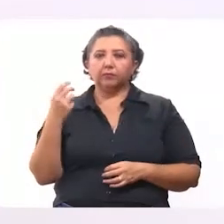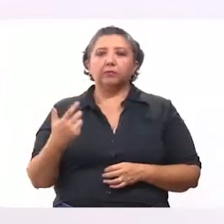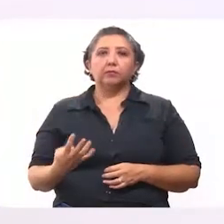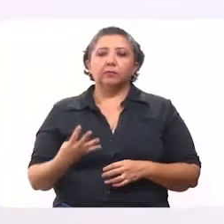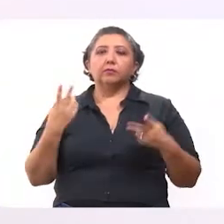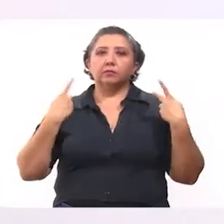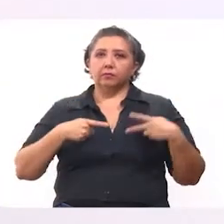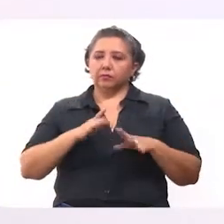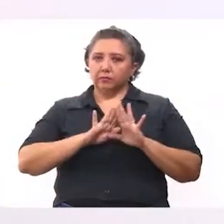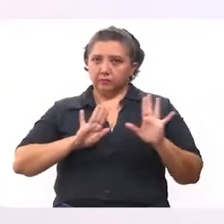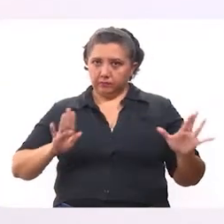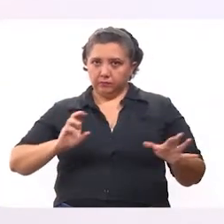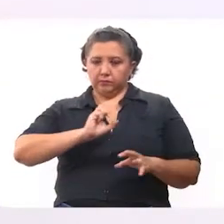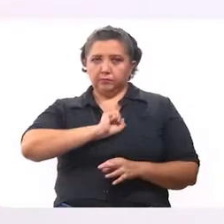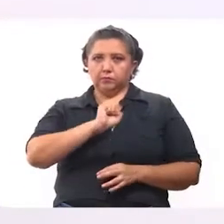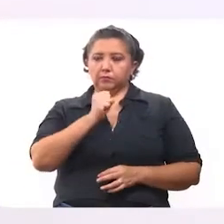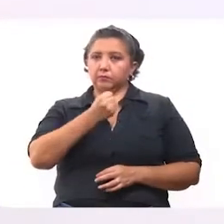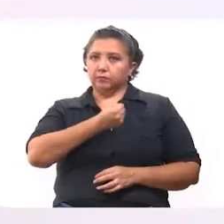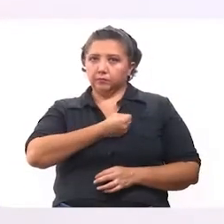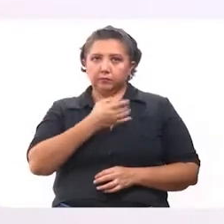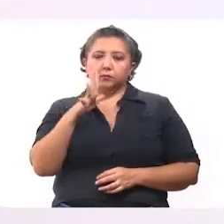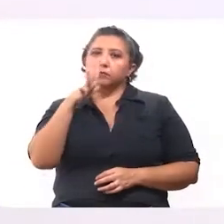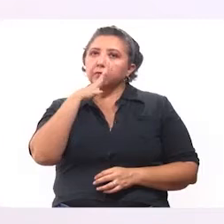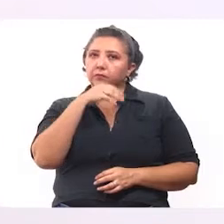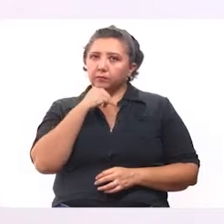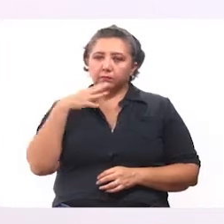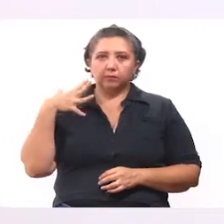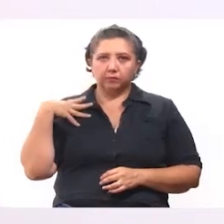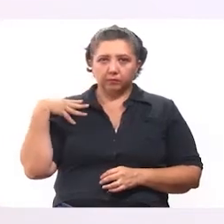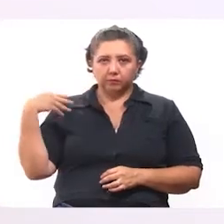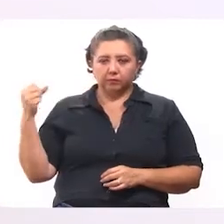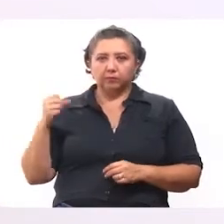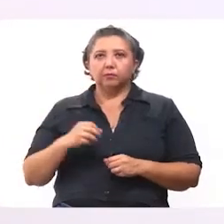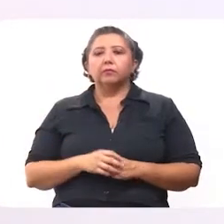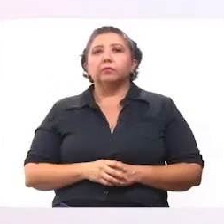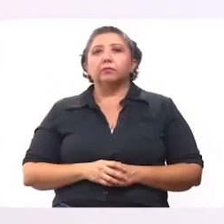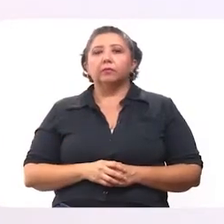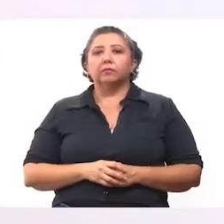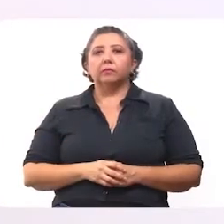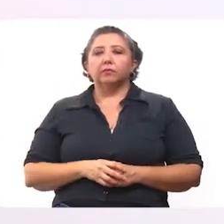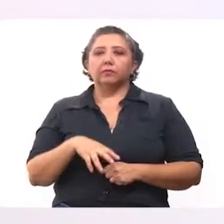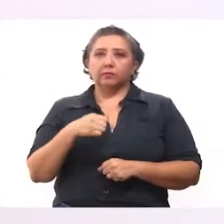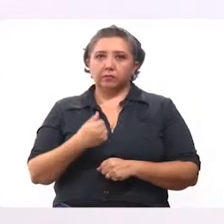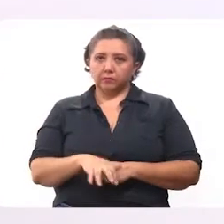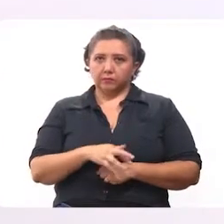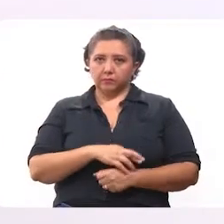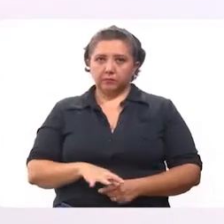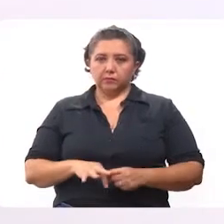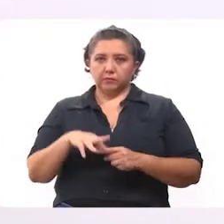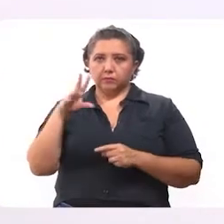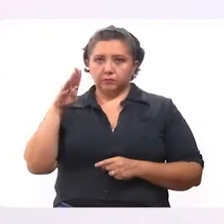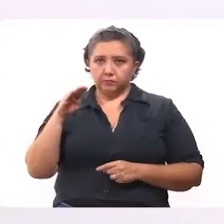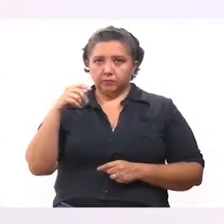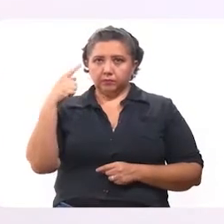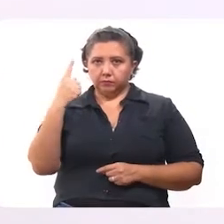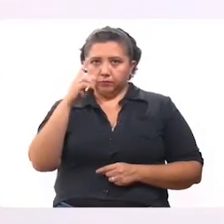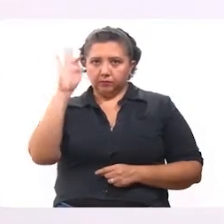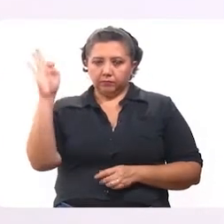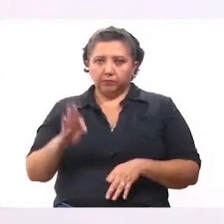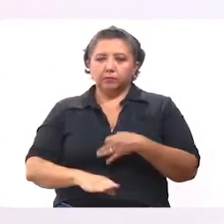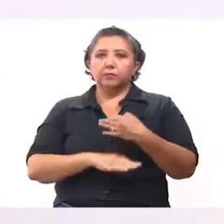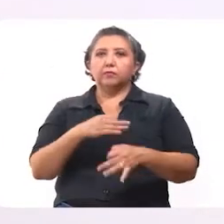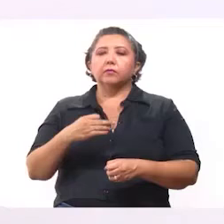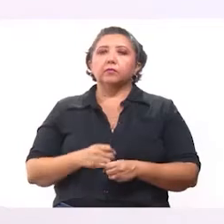69.754 pacientes ya se recuperaron, no presentan síntomas ni pueden contagiar. Esta cifra representa el